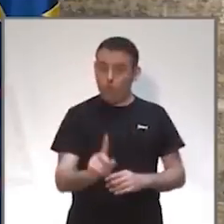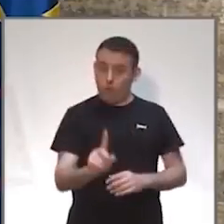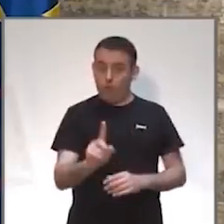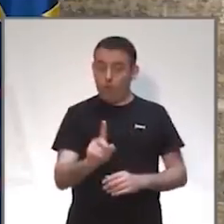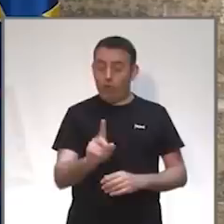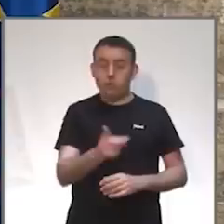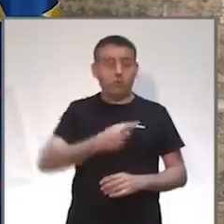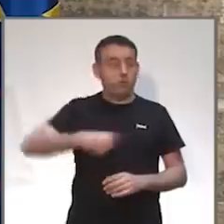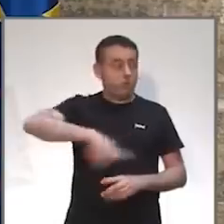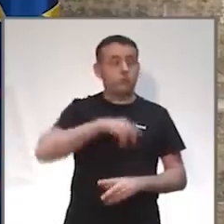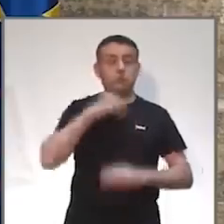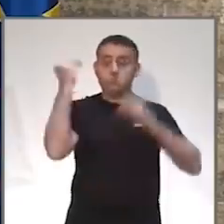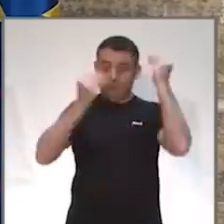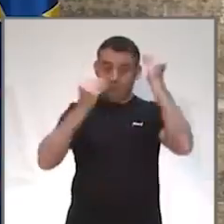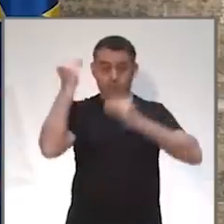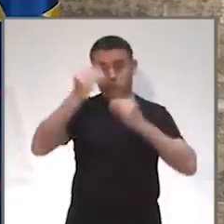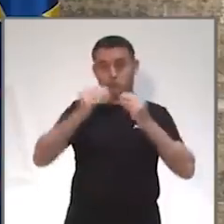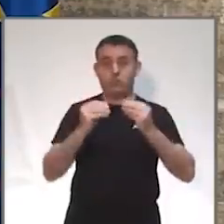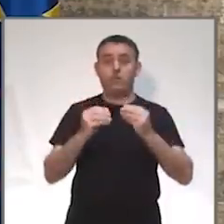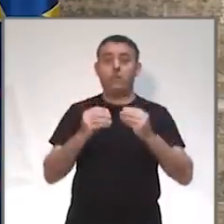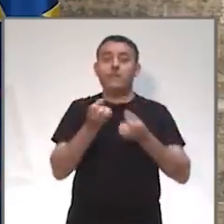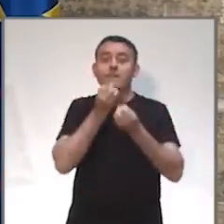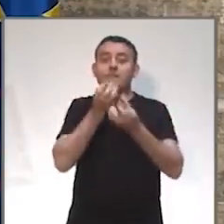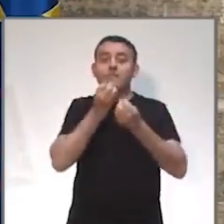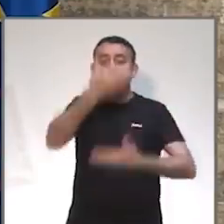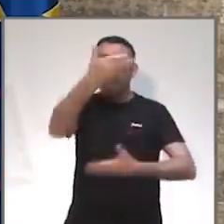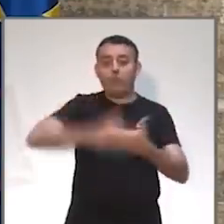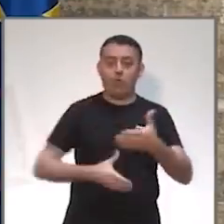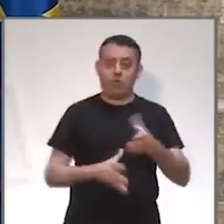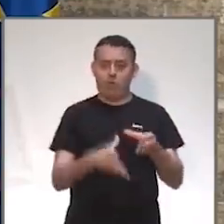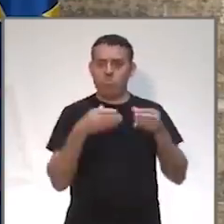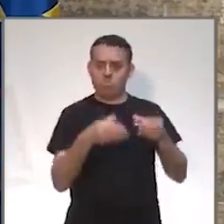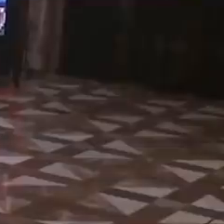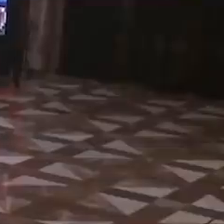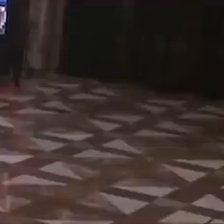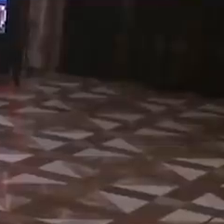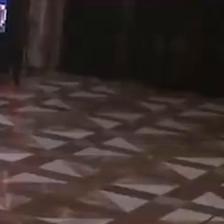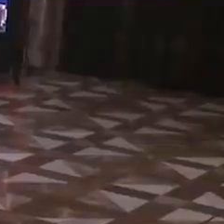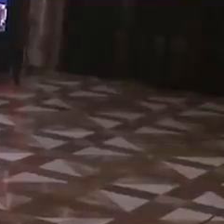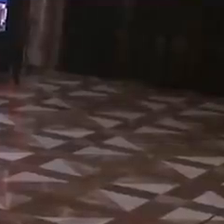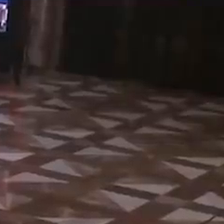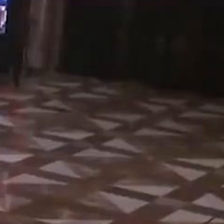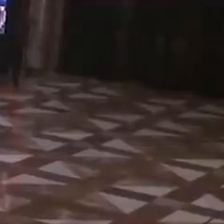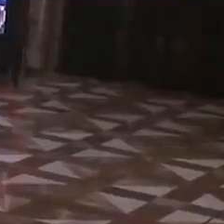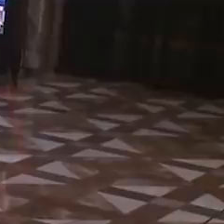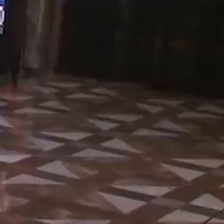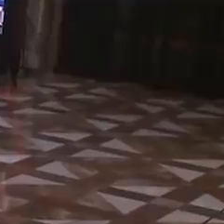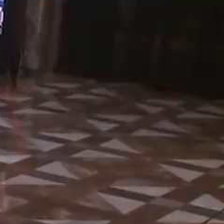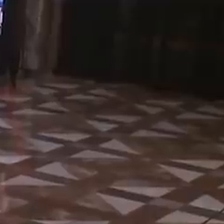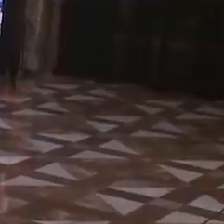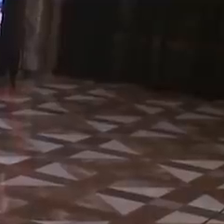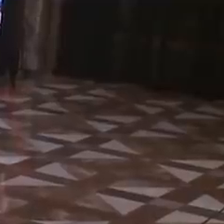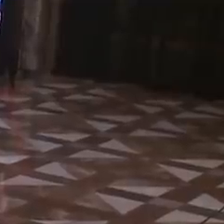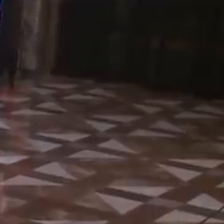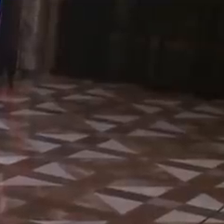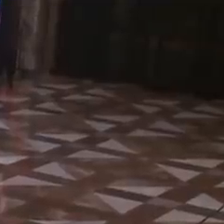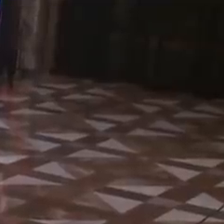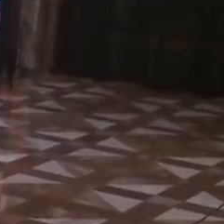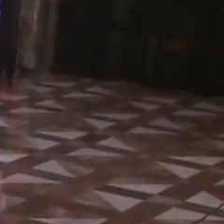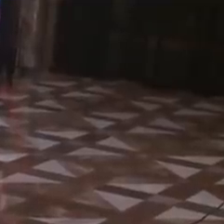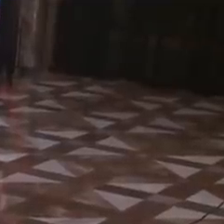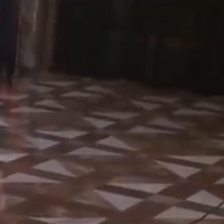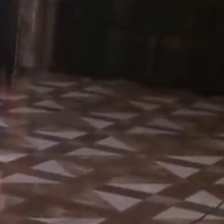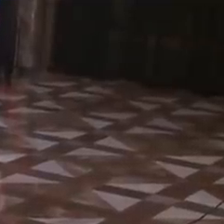40% de los valencianos, que son sospechosos. El resto está sin tratar, sin diagnosticar y sin test. Así es muy